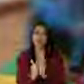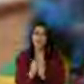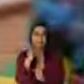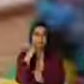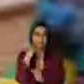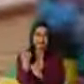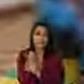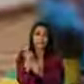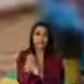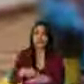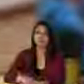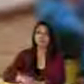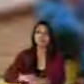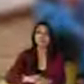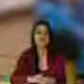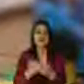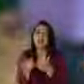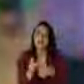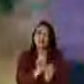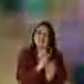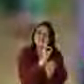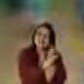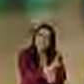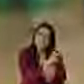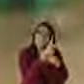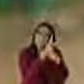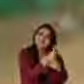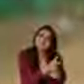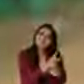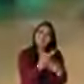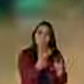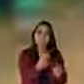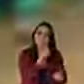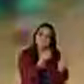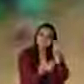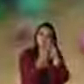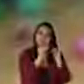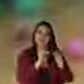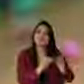junto a sus padres, ahora disfruten de cuidados,